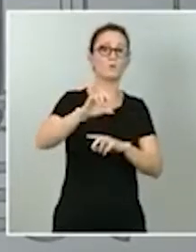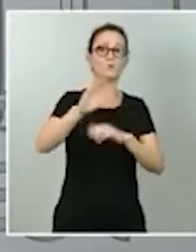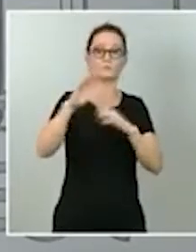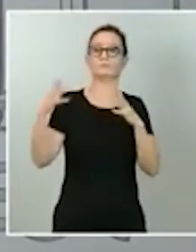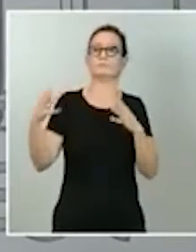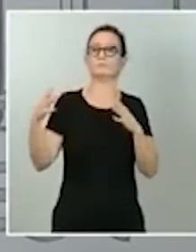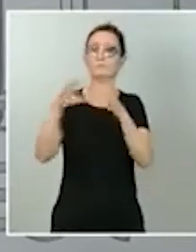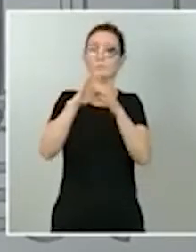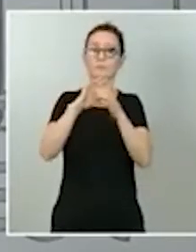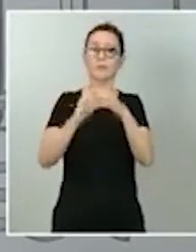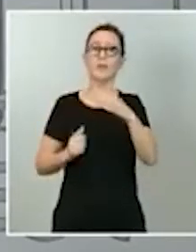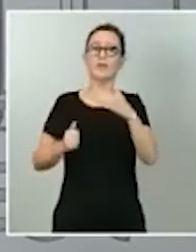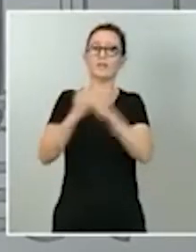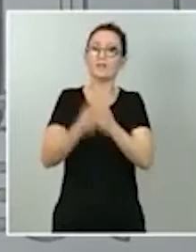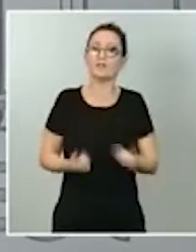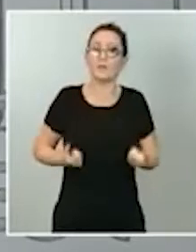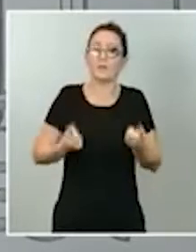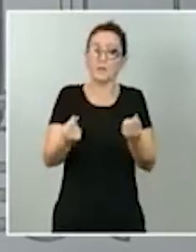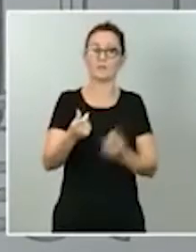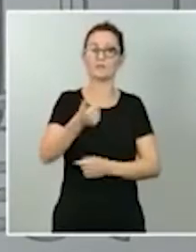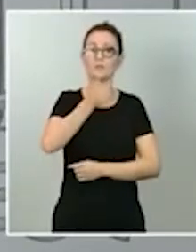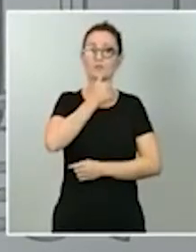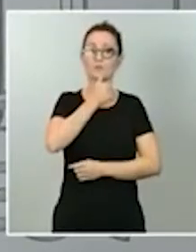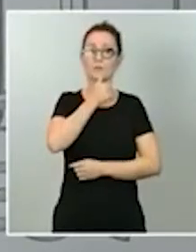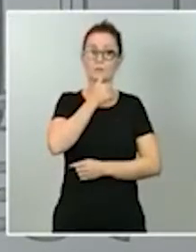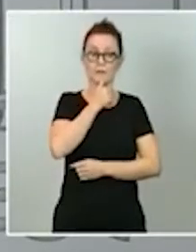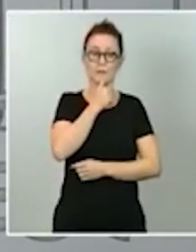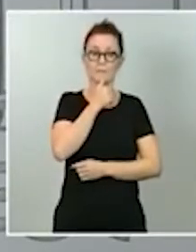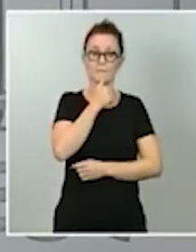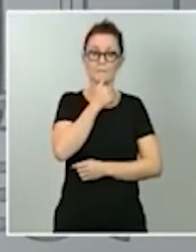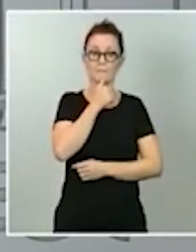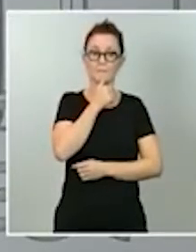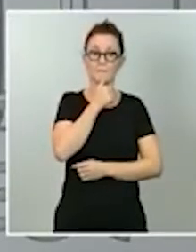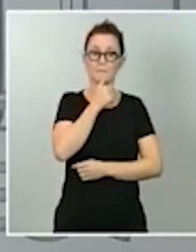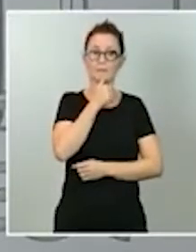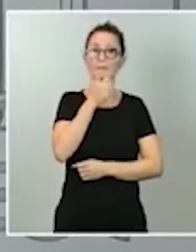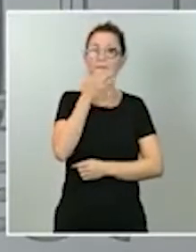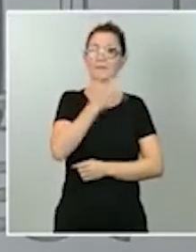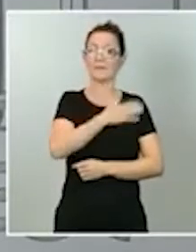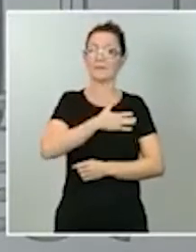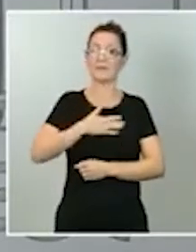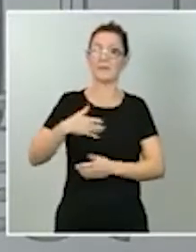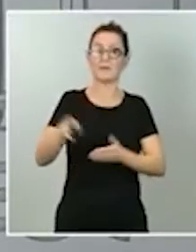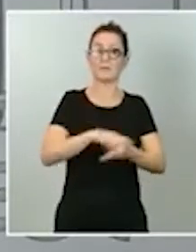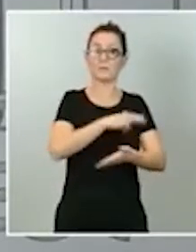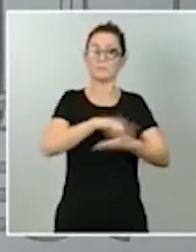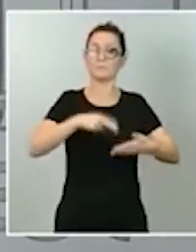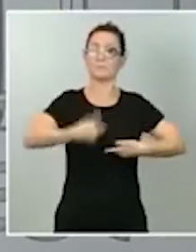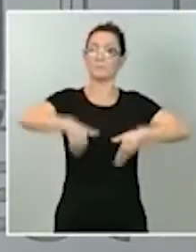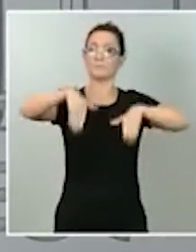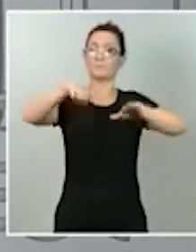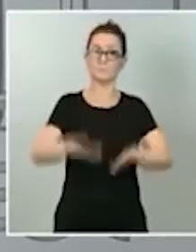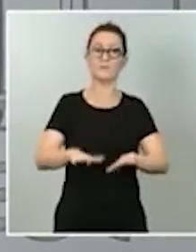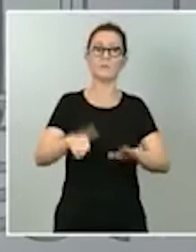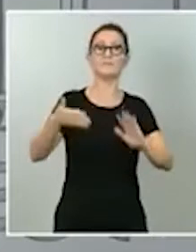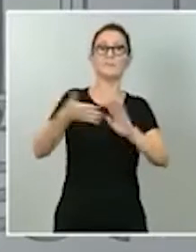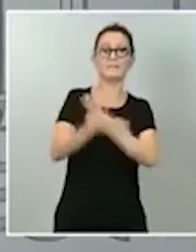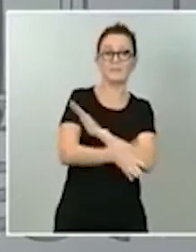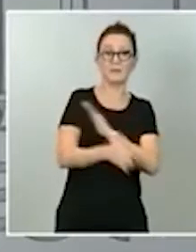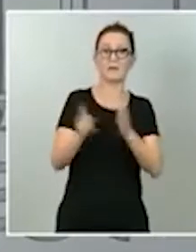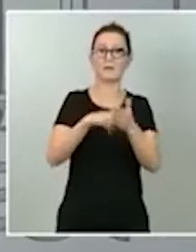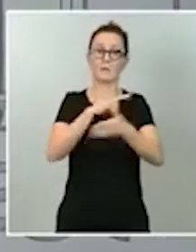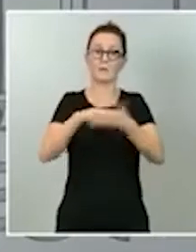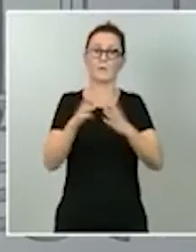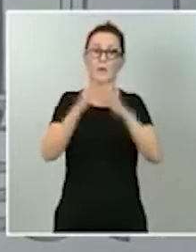procedimiento por tanto para hacer efectiva esta suspensión de las reglas fiscales es derogar los acuerdos previos que había adoptado